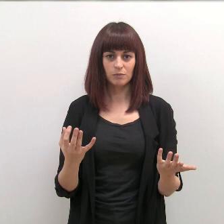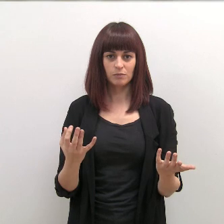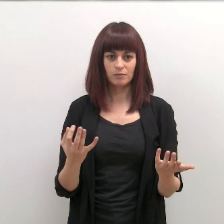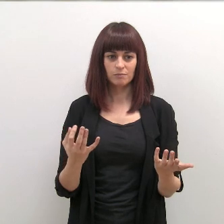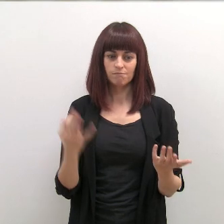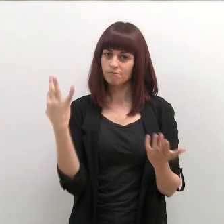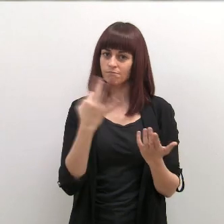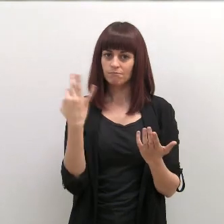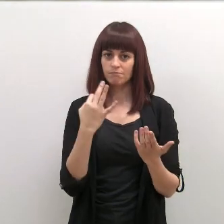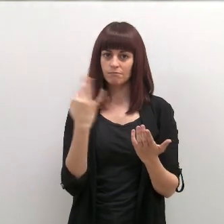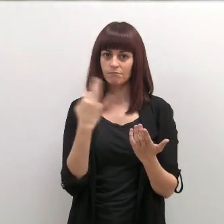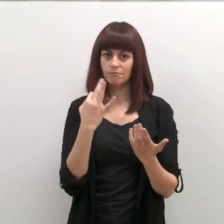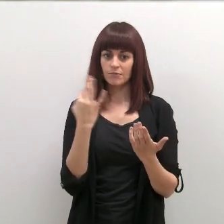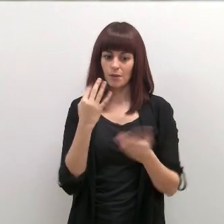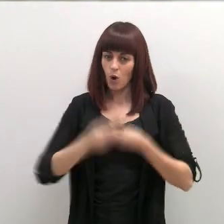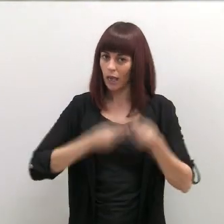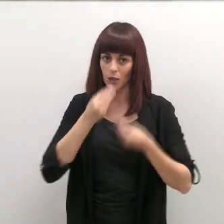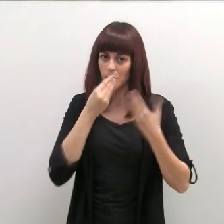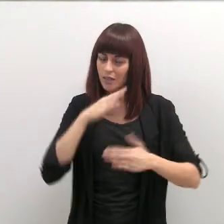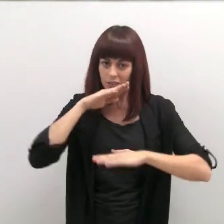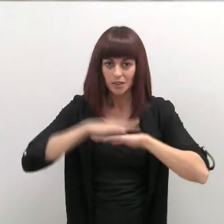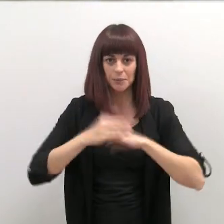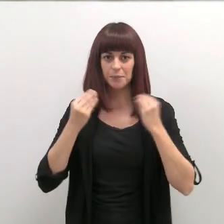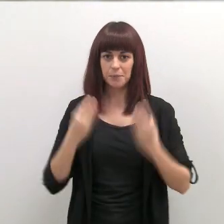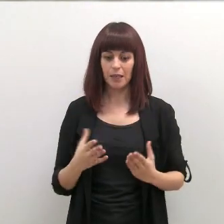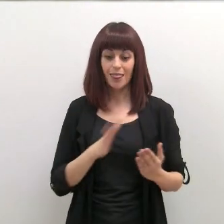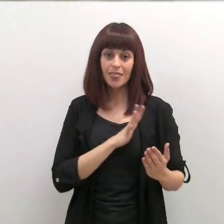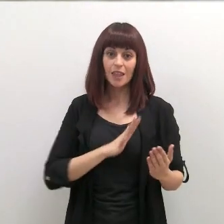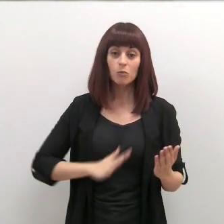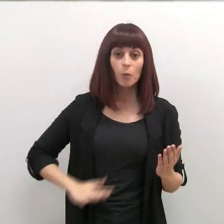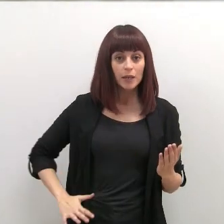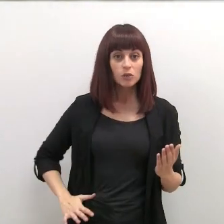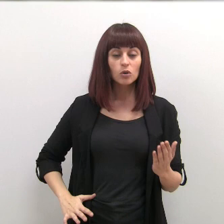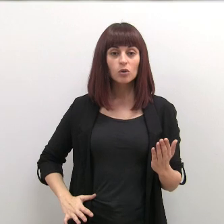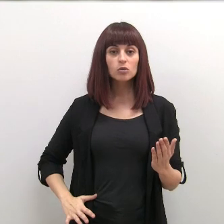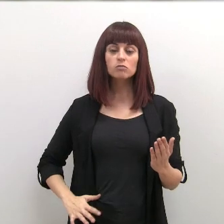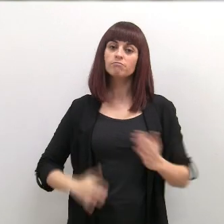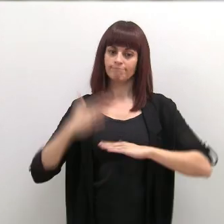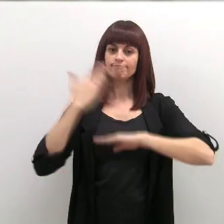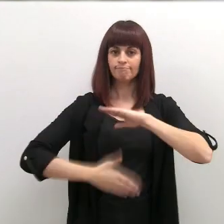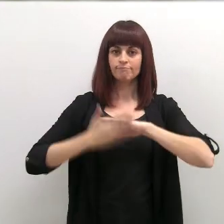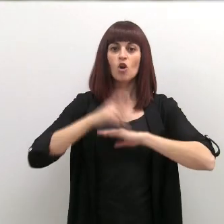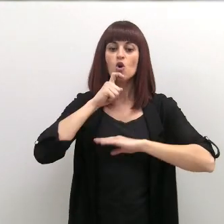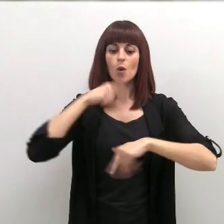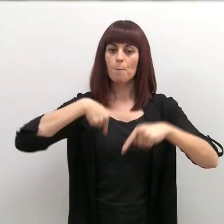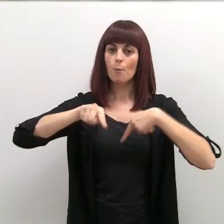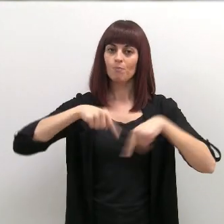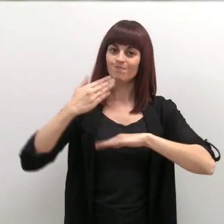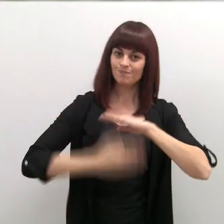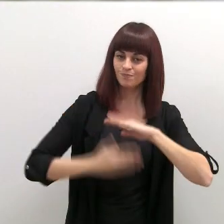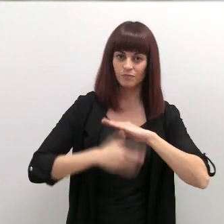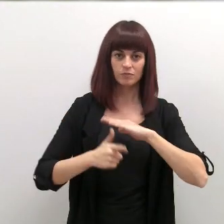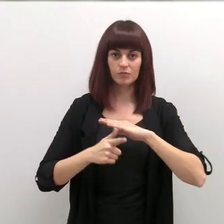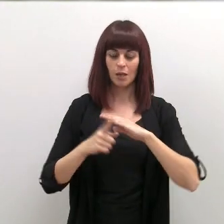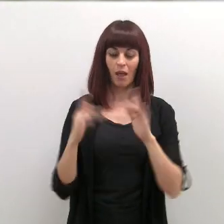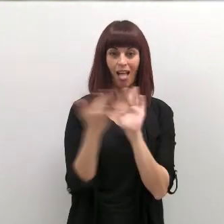nuestro siglo, que es la vacunación, ¿no? De momento tenemos que tomarla restringiendo la movilidad y nuestra interacción al